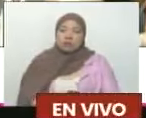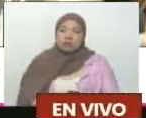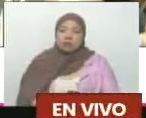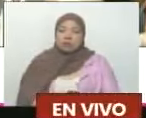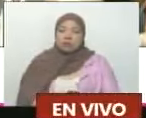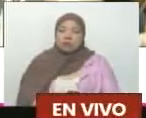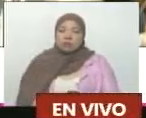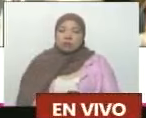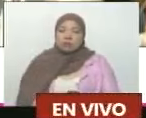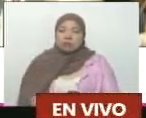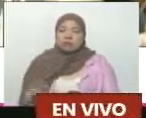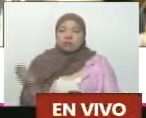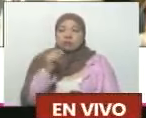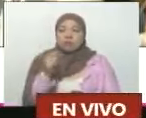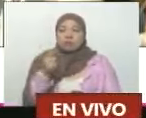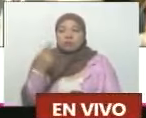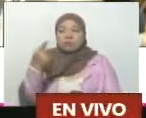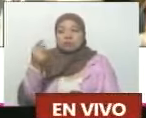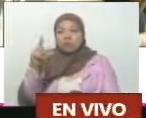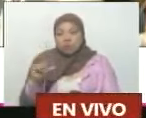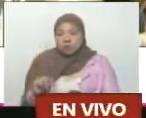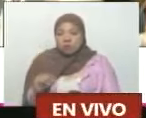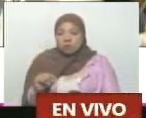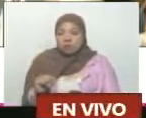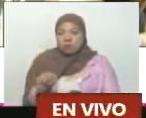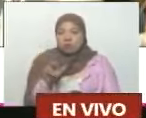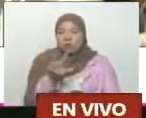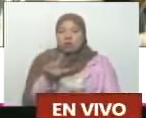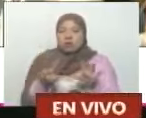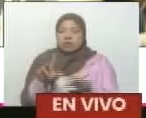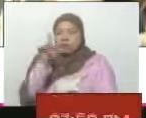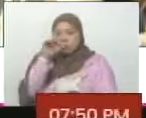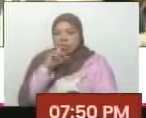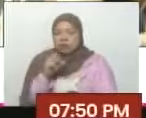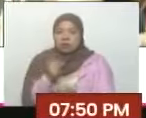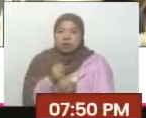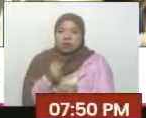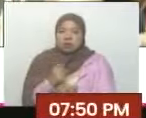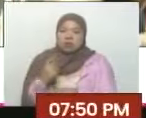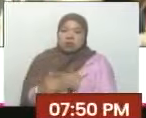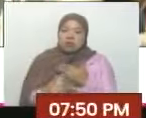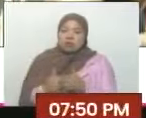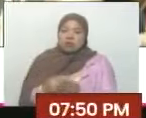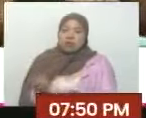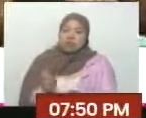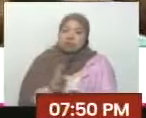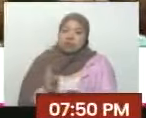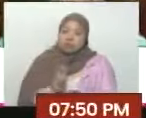fue el mes con la inflación más baja en 39 años en la economía venezolana.